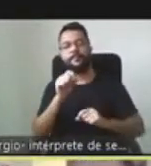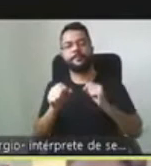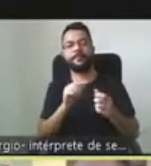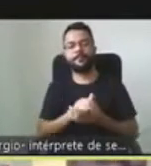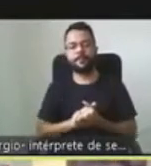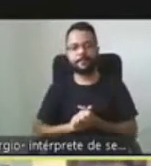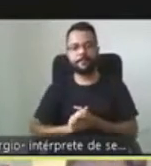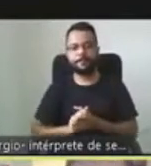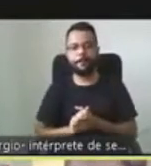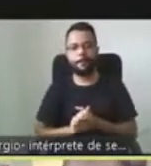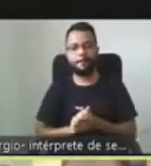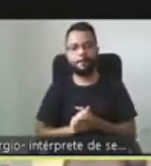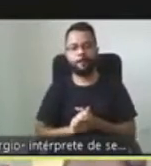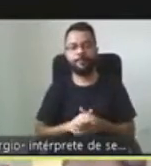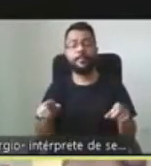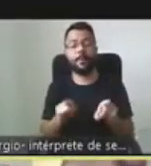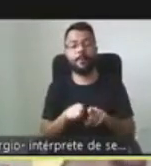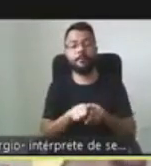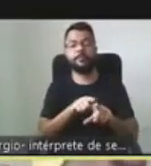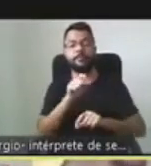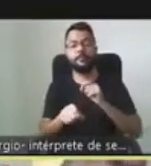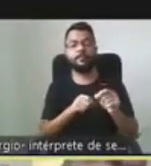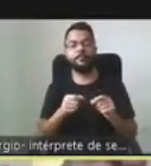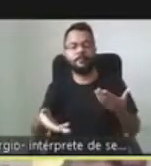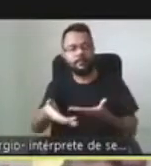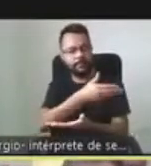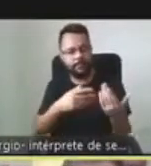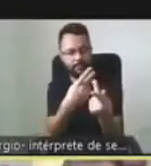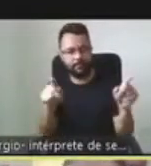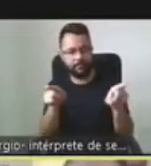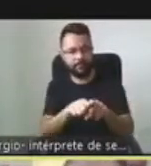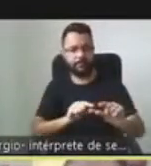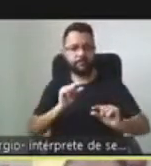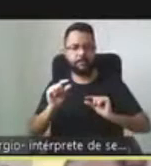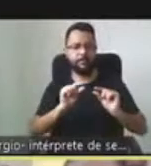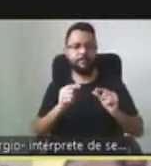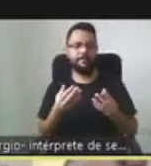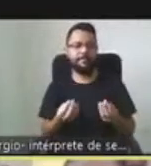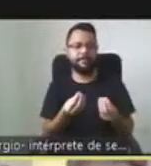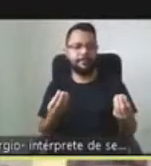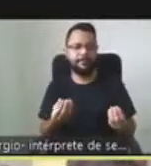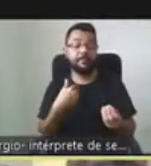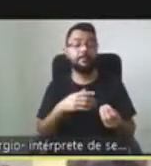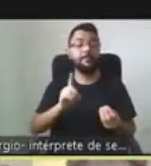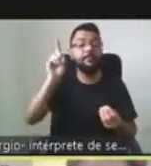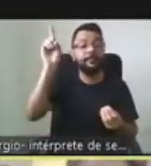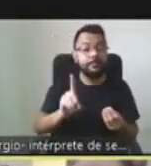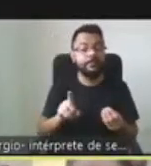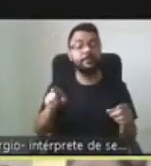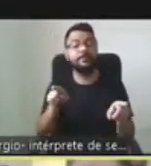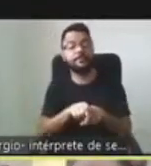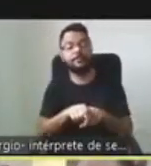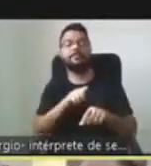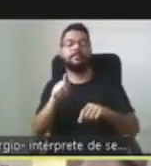estoy. Entonces, compartir un poquito esta parte de la discapacidad y enfermedades